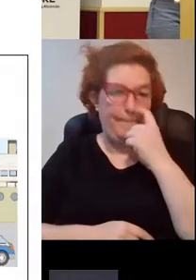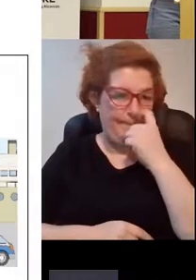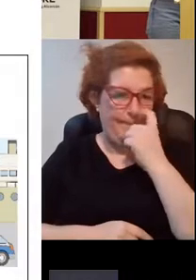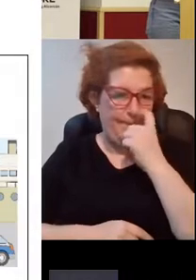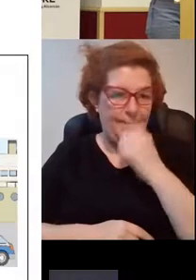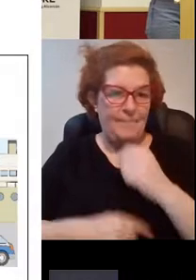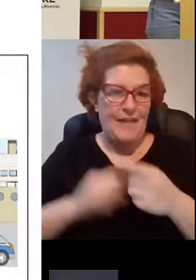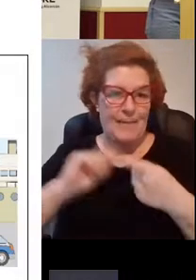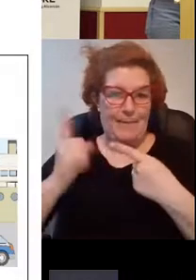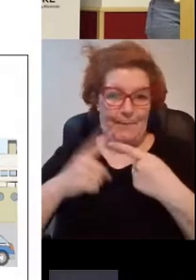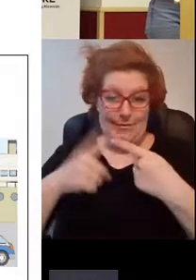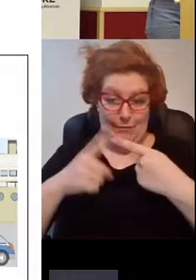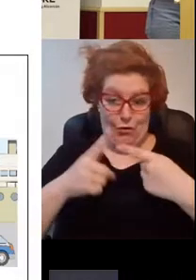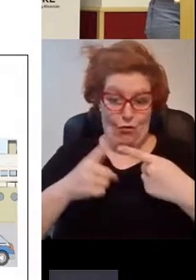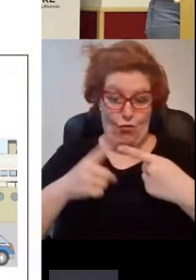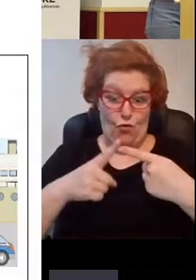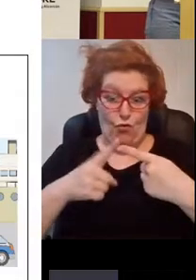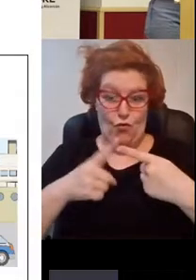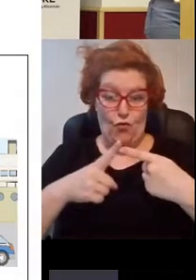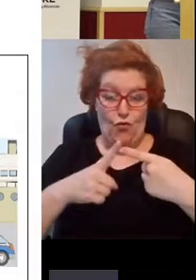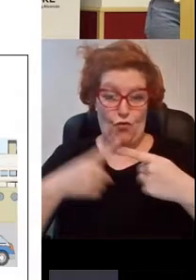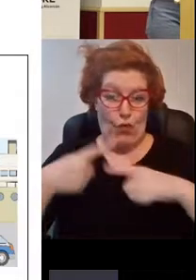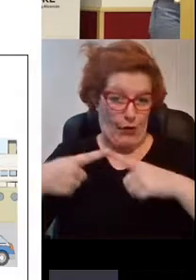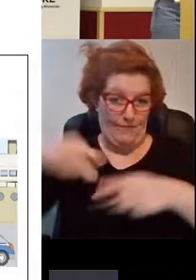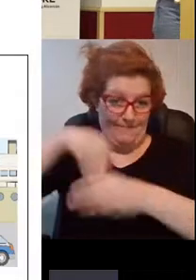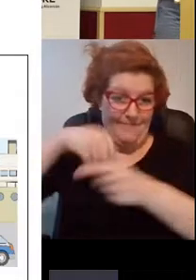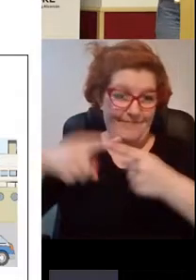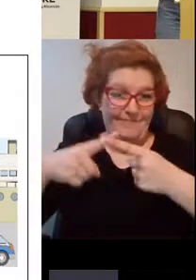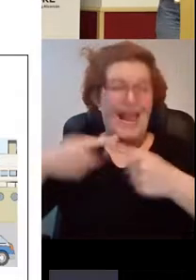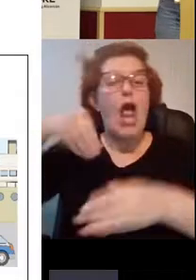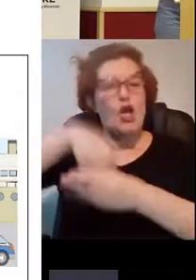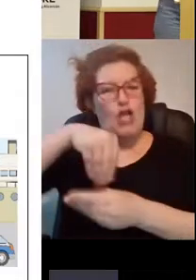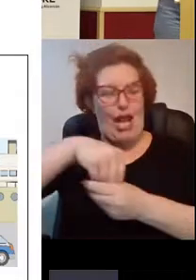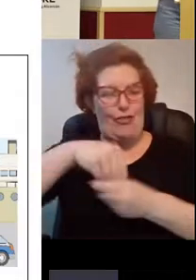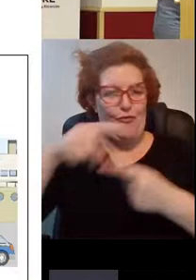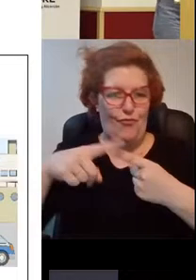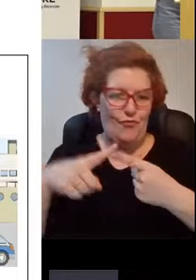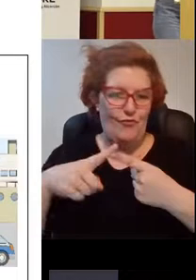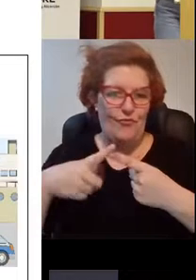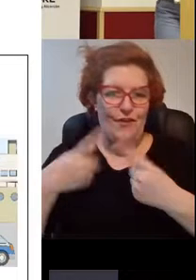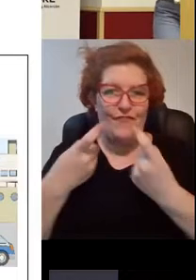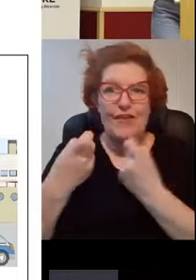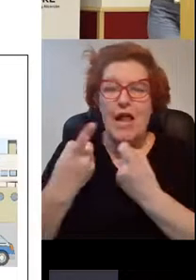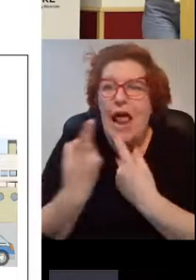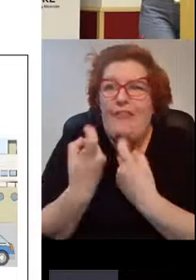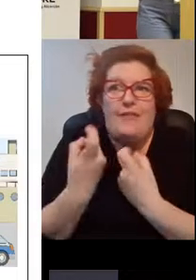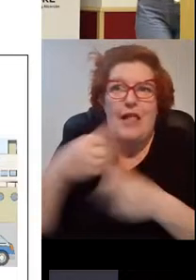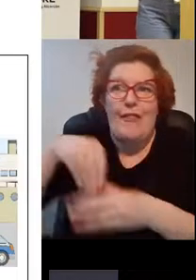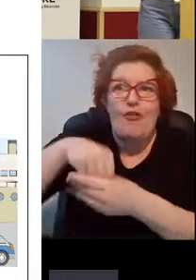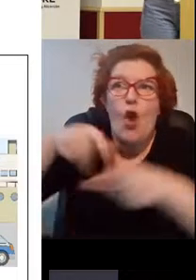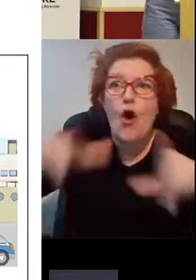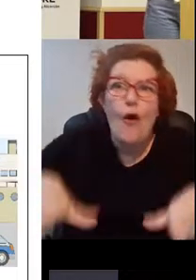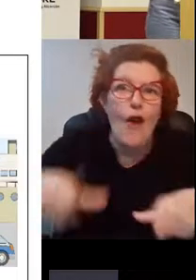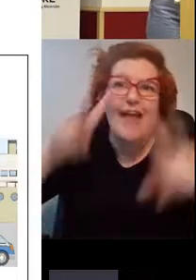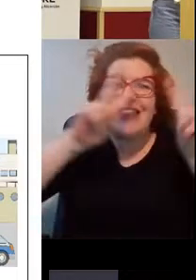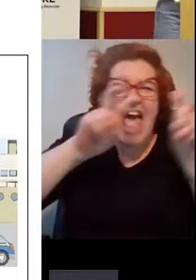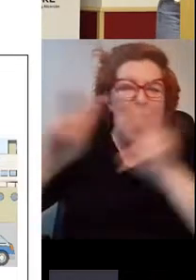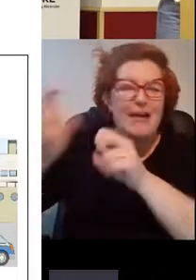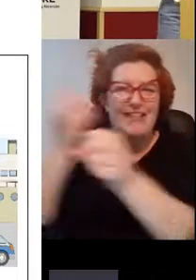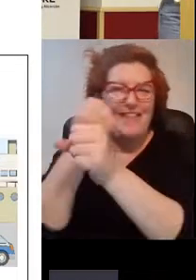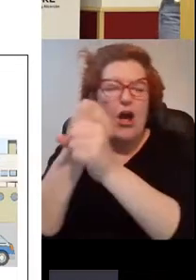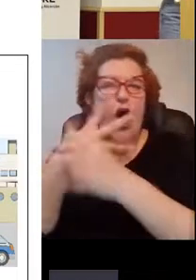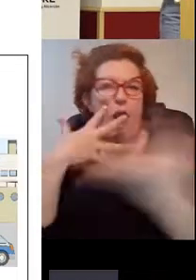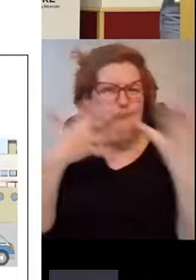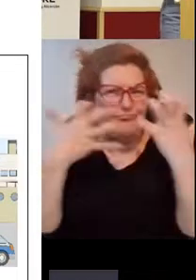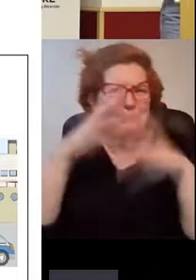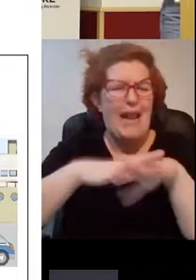Vale, el primer componente sería el contenido. Necesitamos integrar en el aula temas de trabajo que sean relevantes